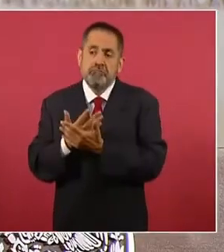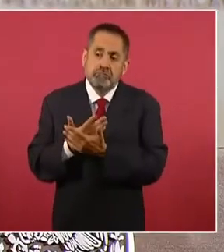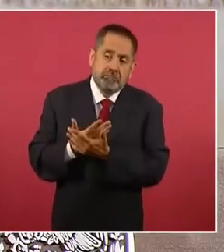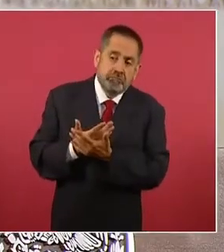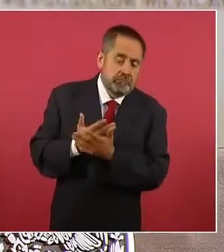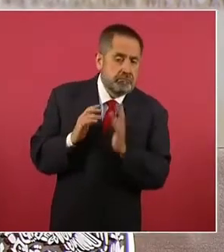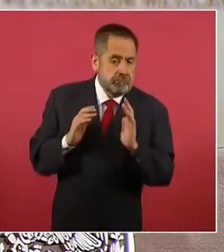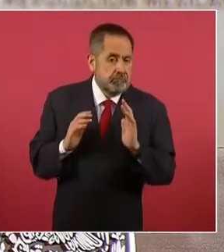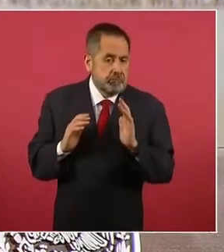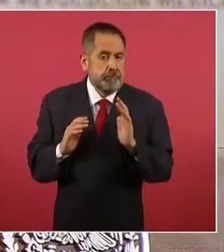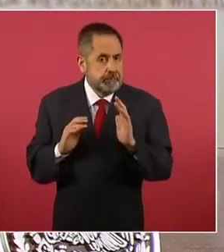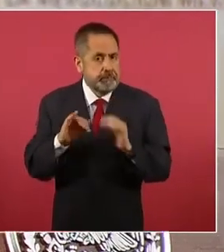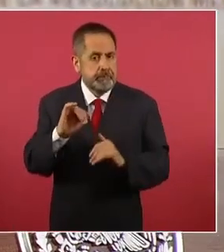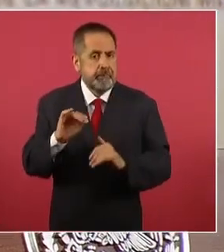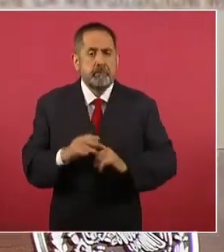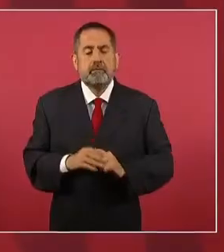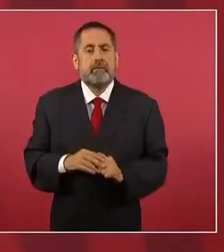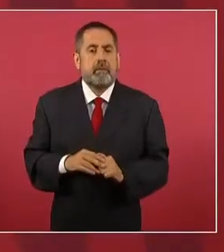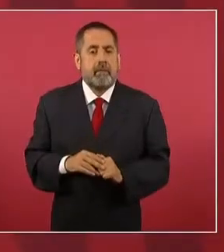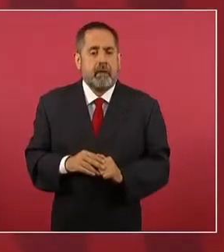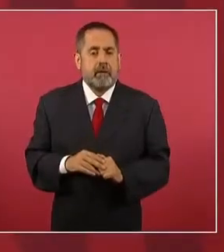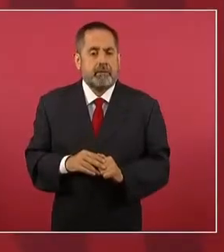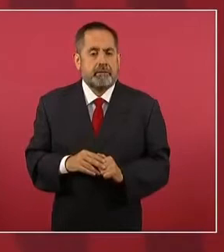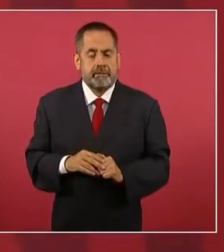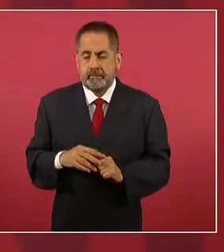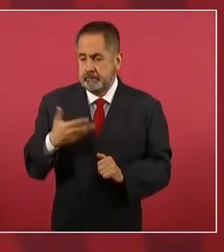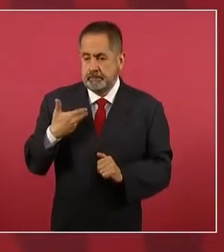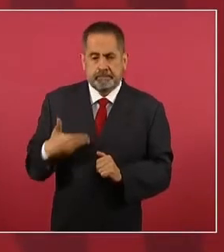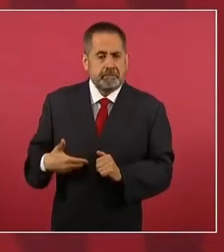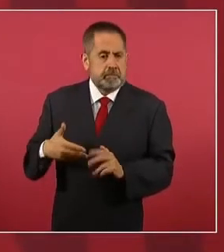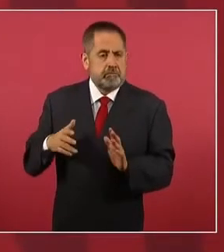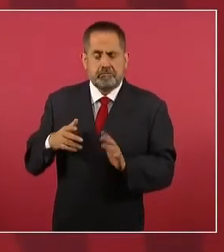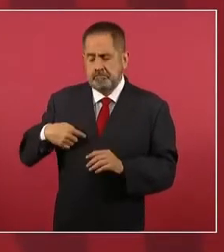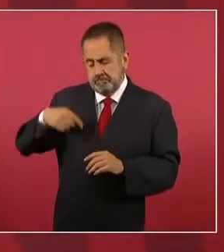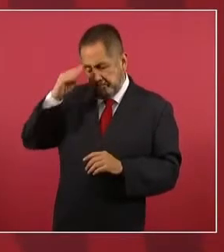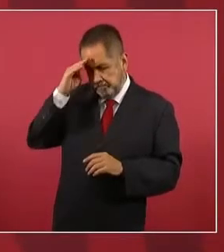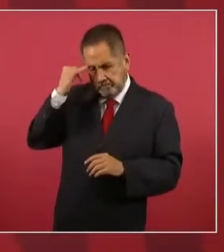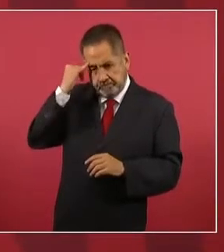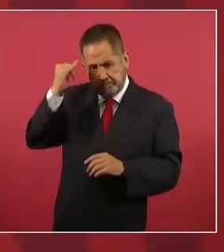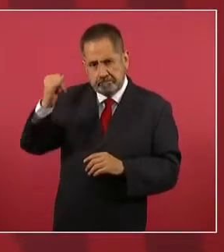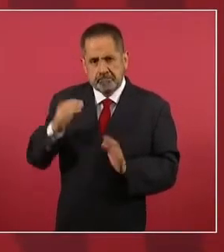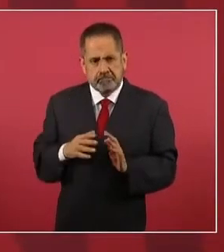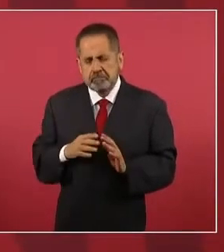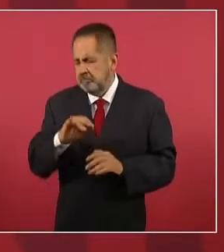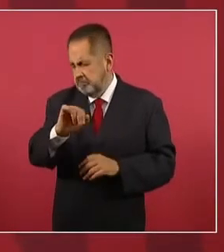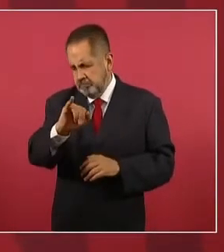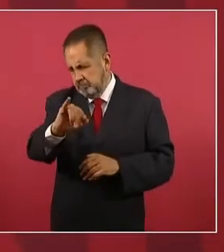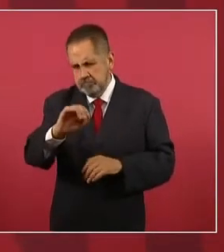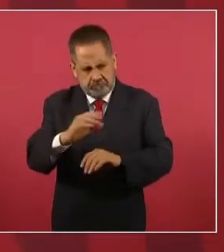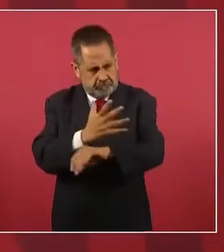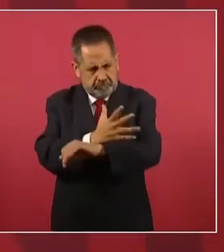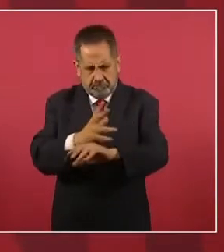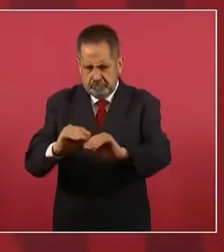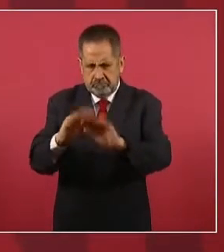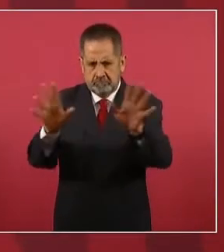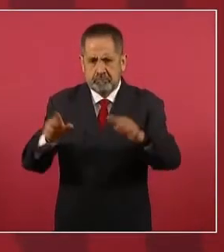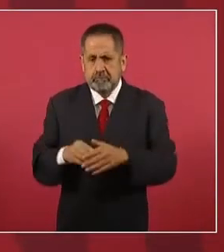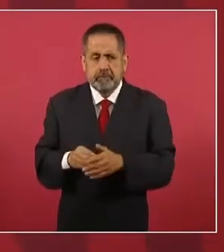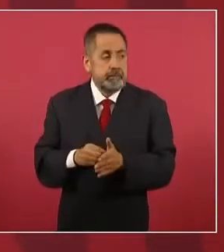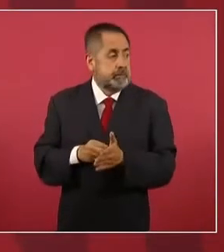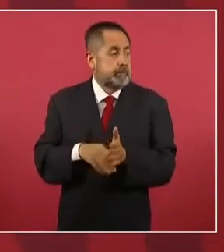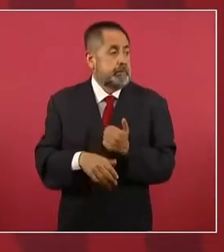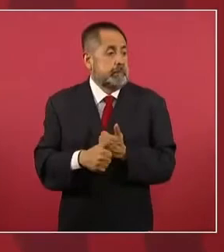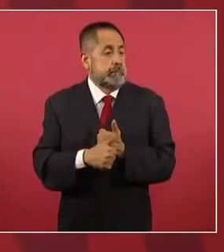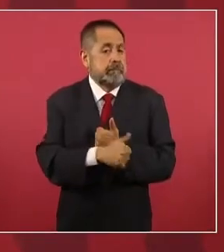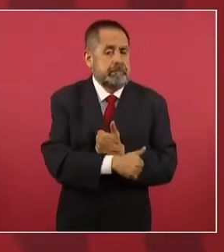estamos en una postura de completa transparencia, de no ocultar